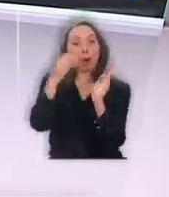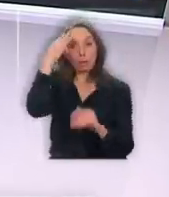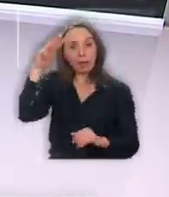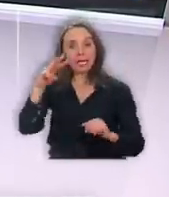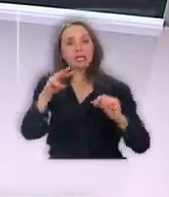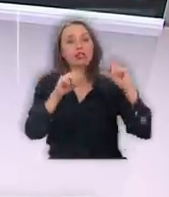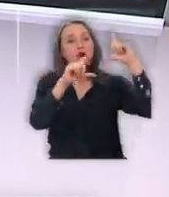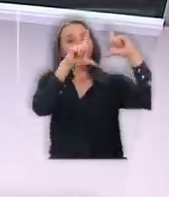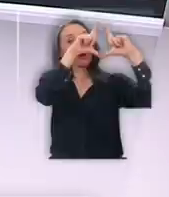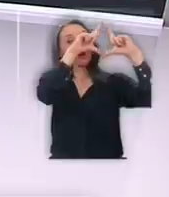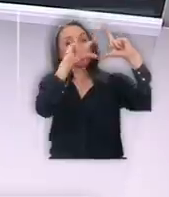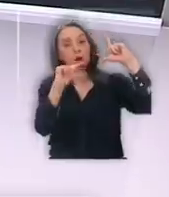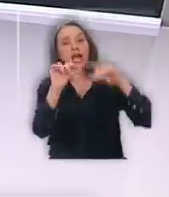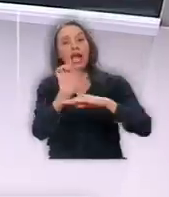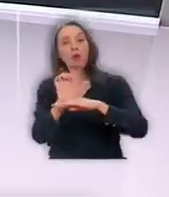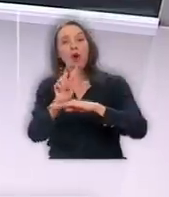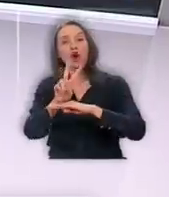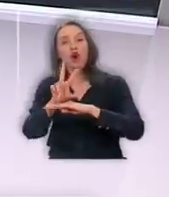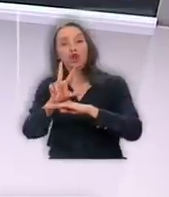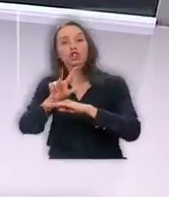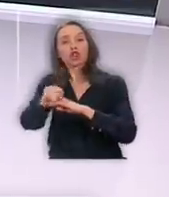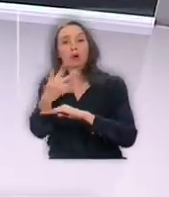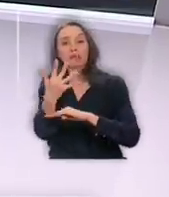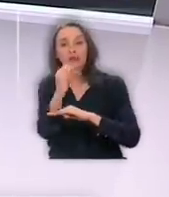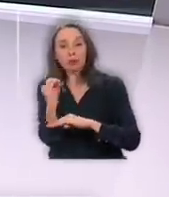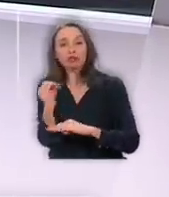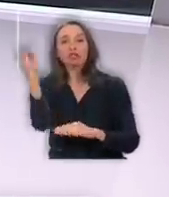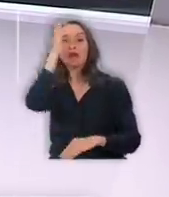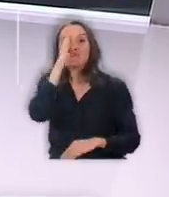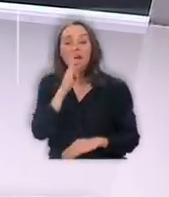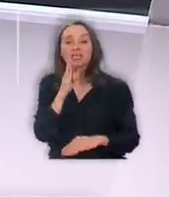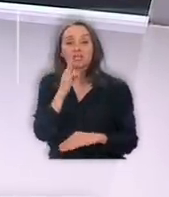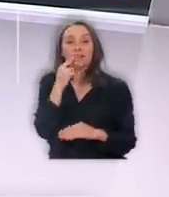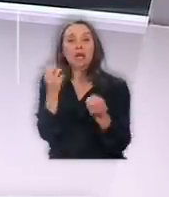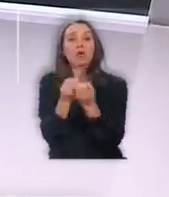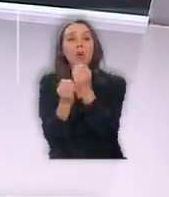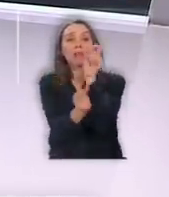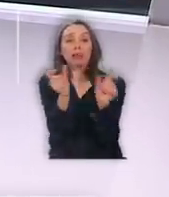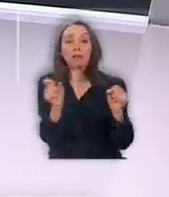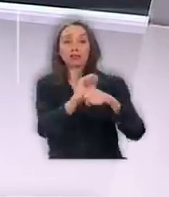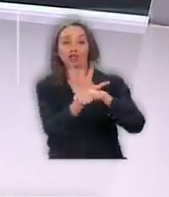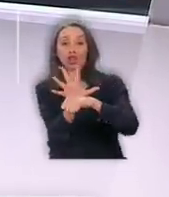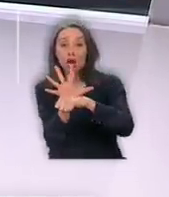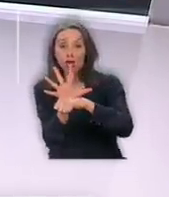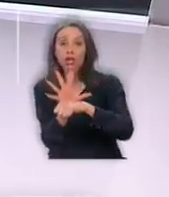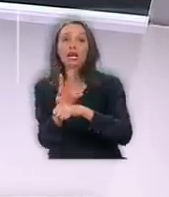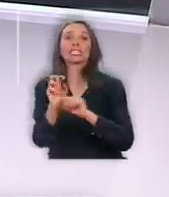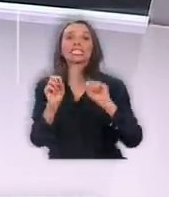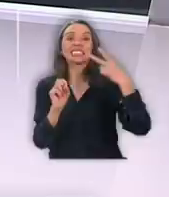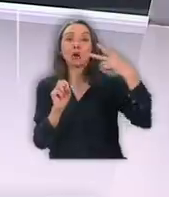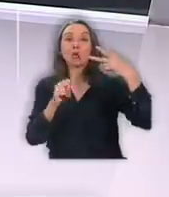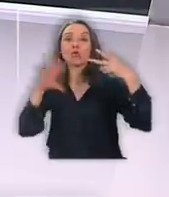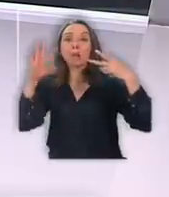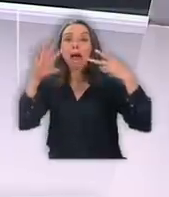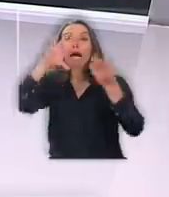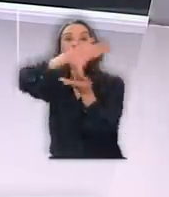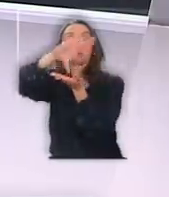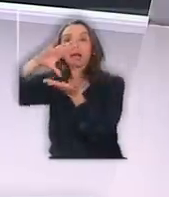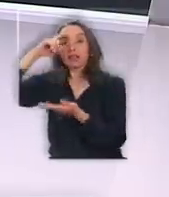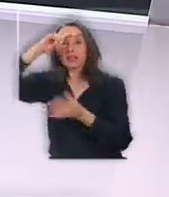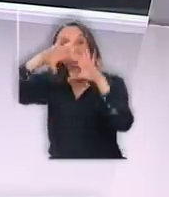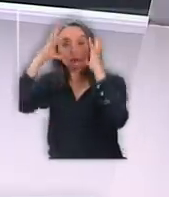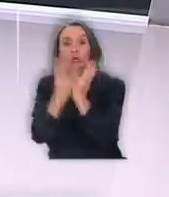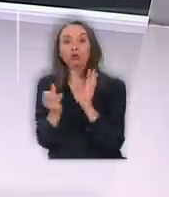curva va decreciendo: Ecuador 8,5%, Brasil, que por volumen de casos es el segundo país más complicado del mundo, pero igualmente tiene una tasa de letalidad muy